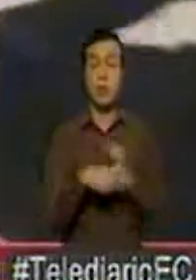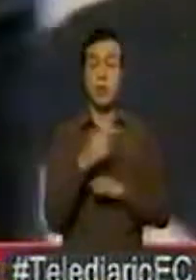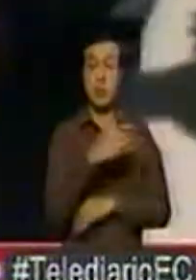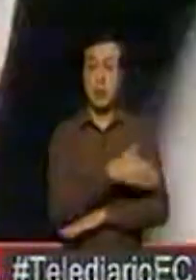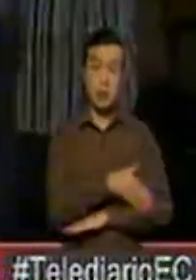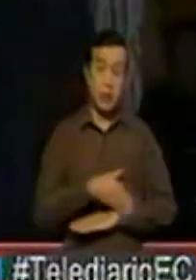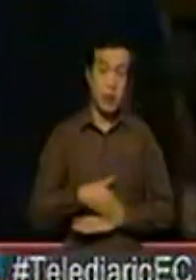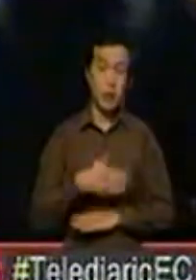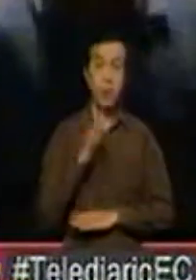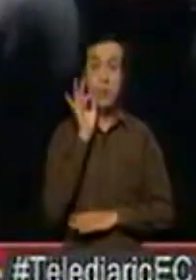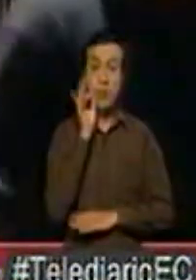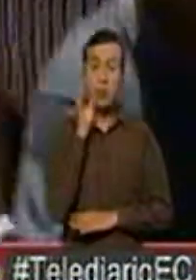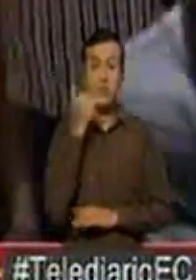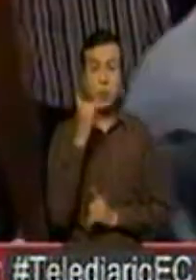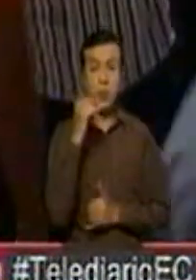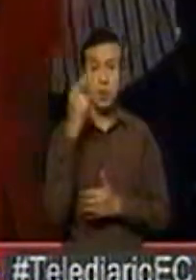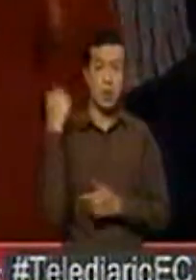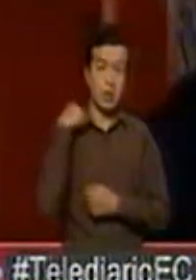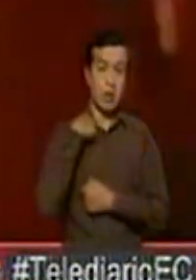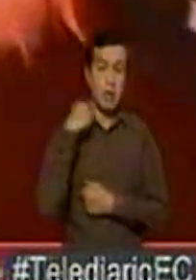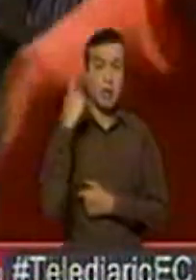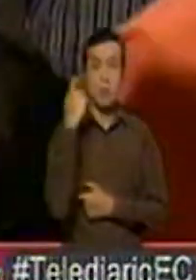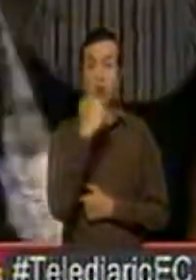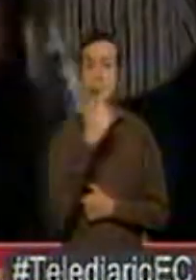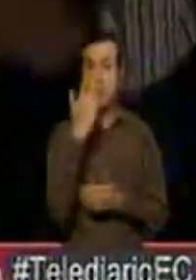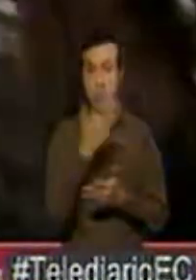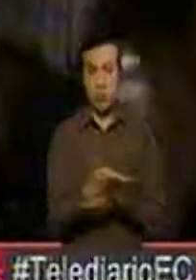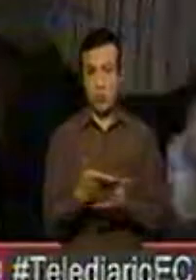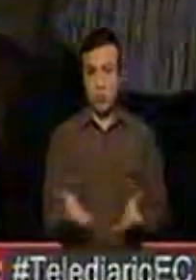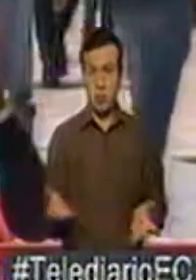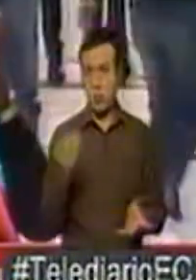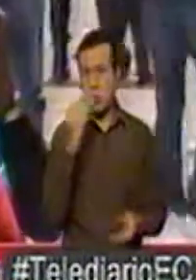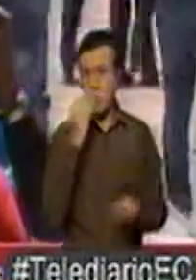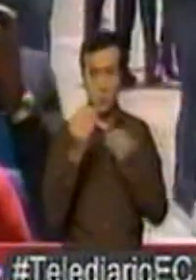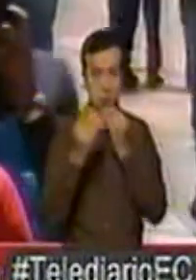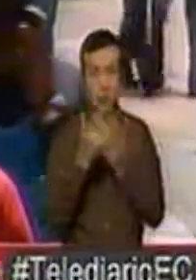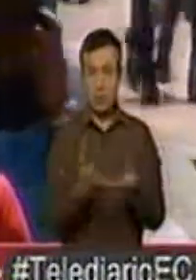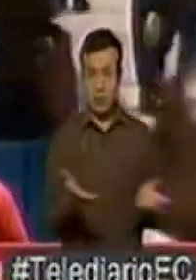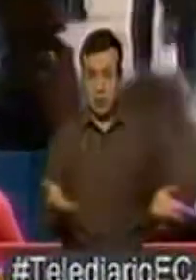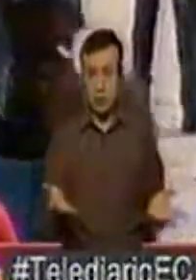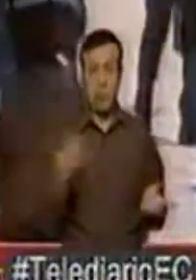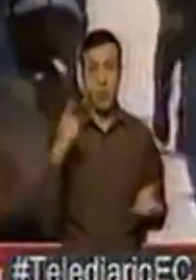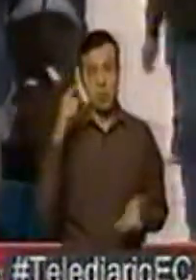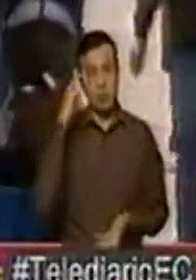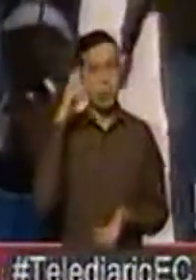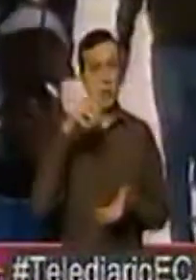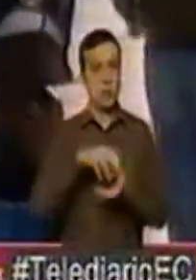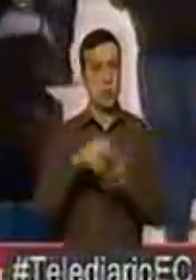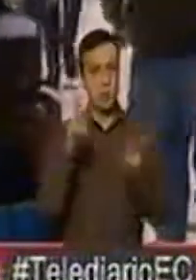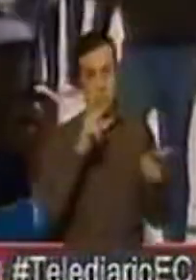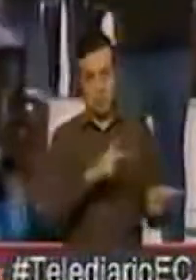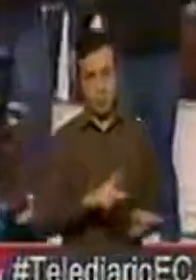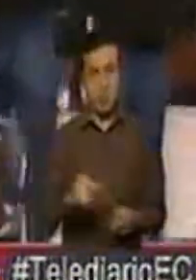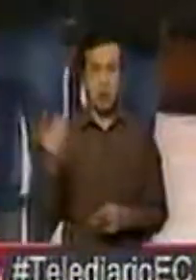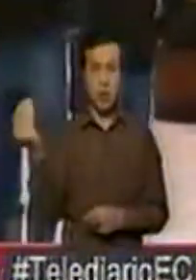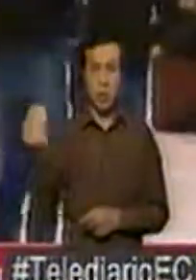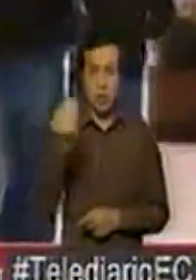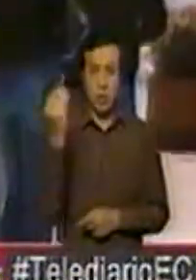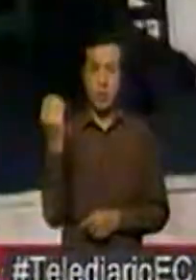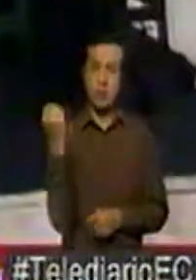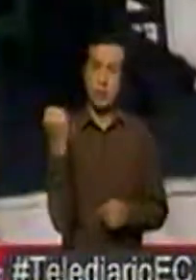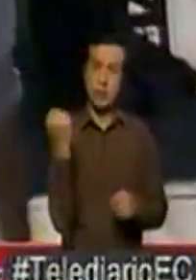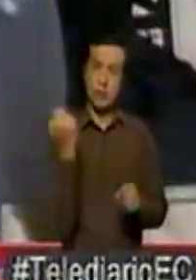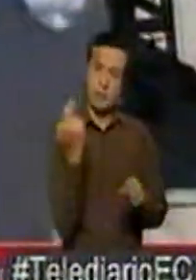calles frutas, juguetes, carteras, perfumes y todo tipo de comida. El gobierno nacional ejecuta planes para incluir a jóvenes al